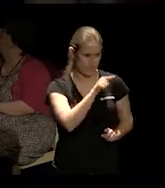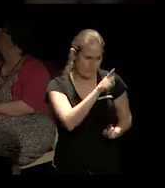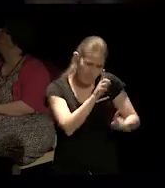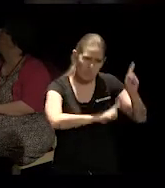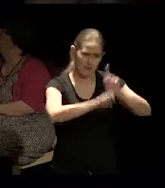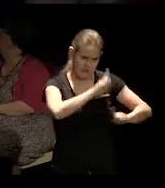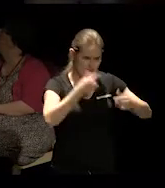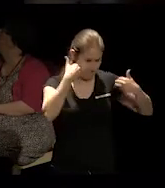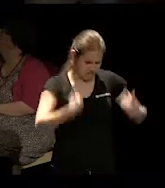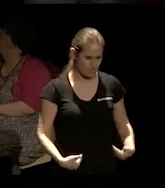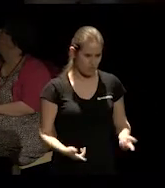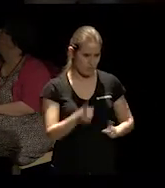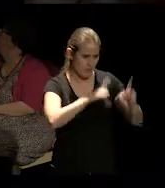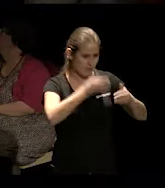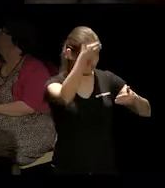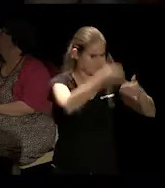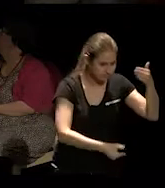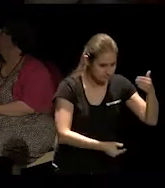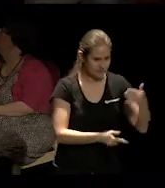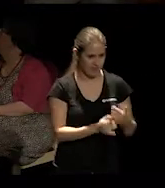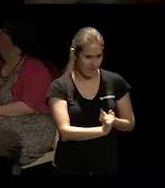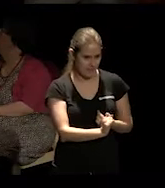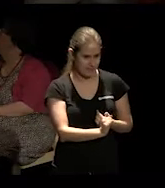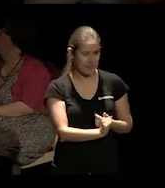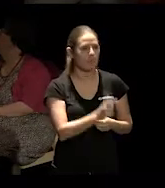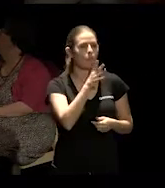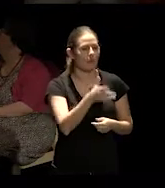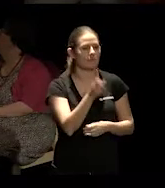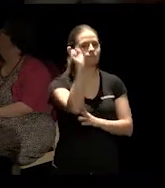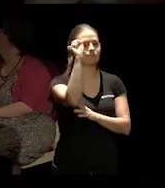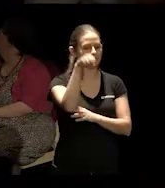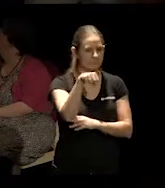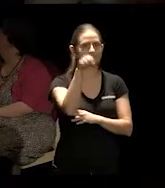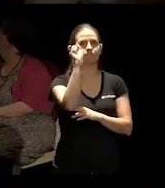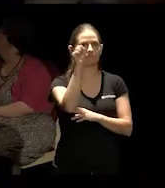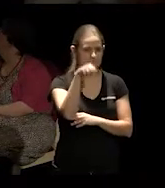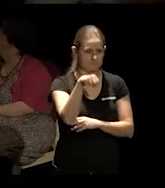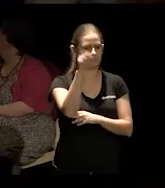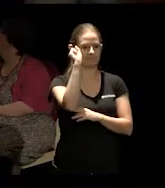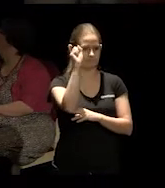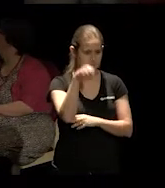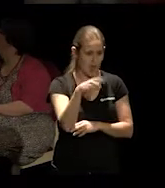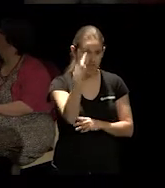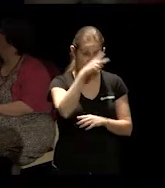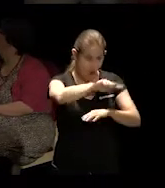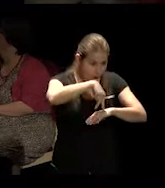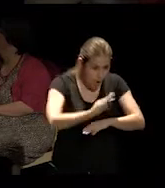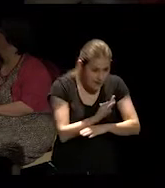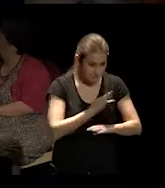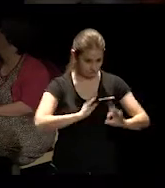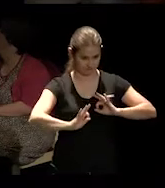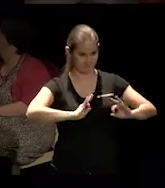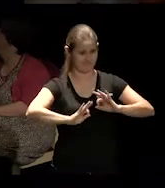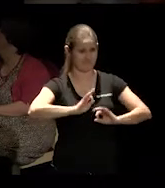Significa un problema físico. Hay que levantar y bajar la cabeza durante las dos horas del acto, lo que produce un problema de tortícolis.